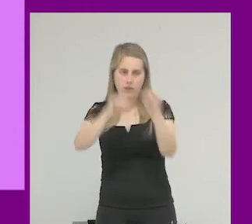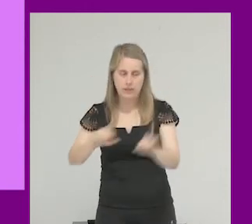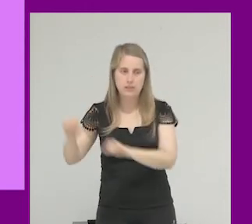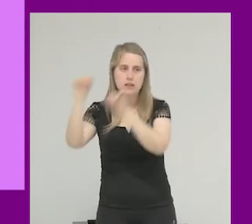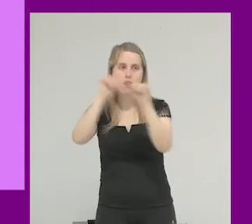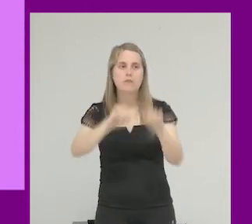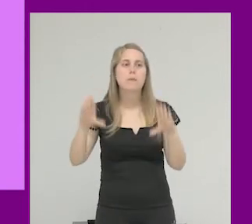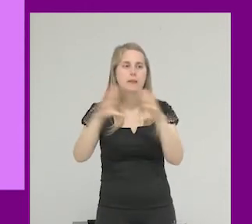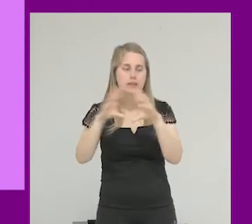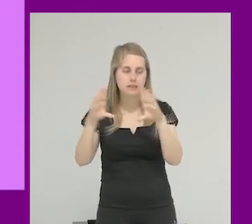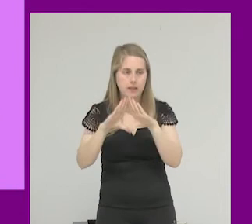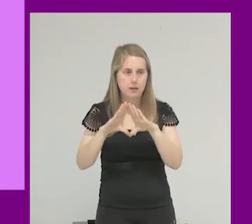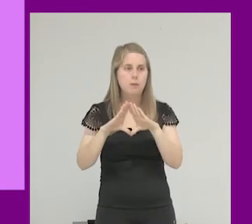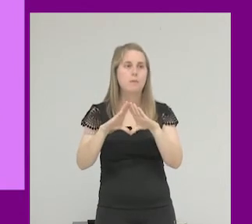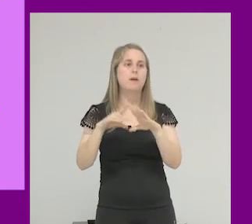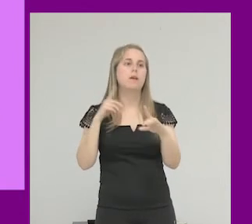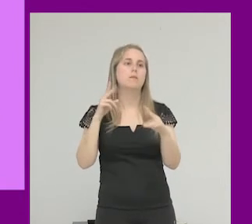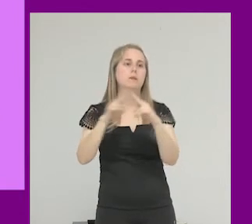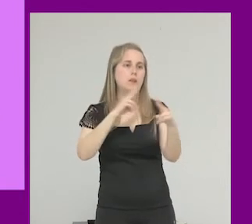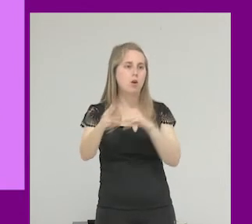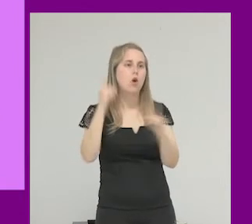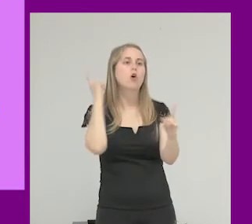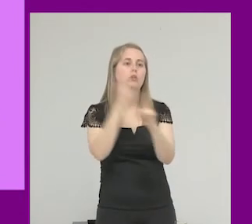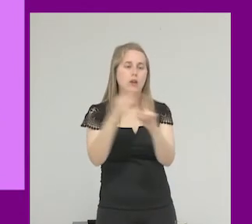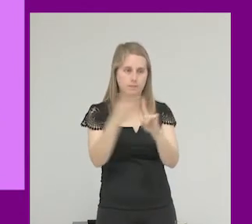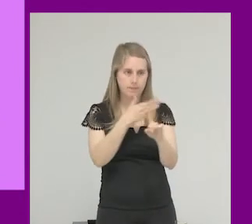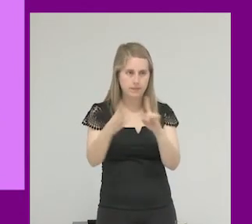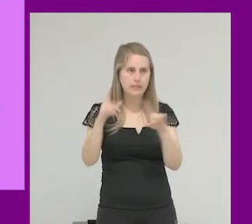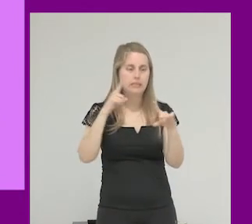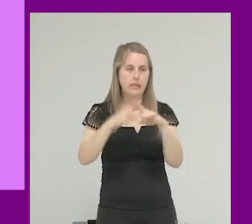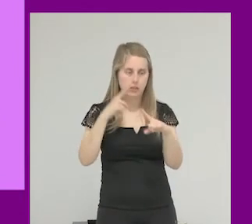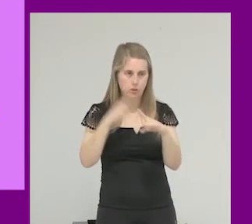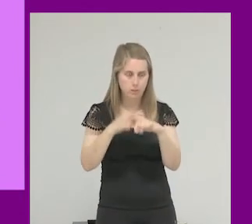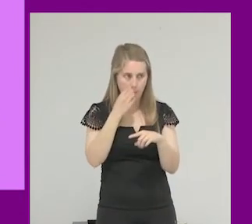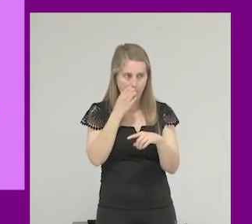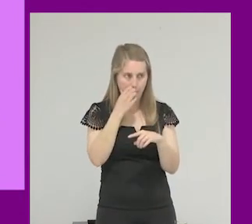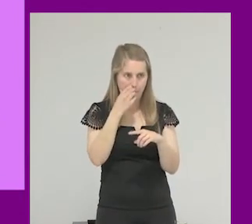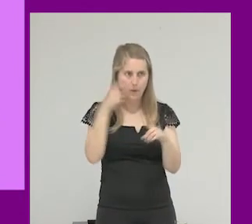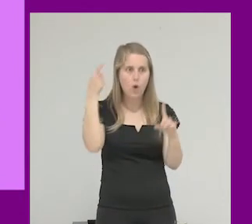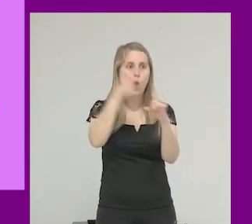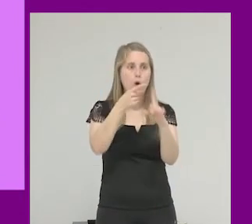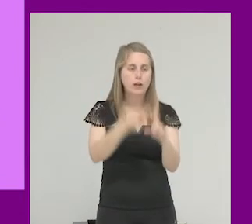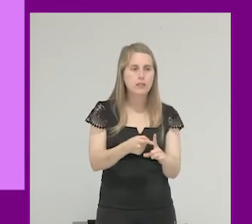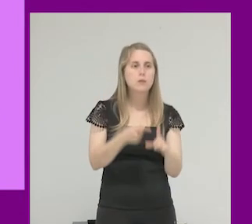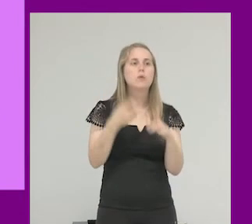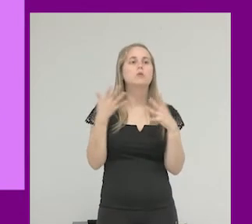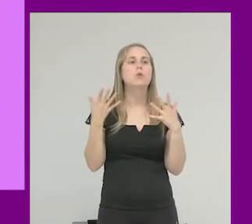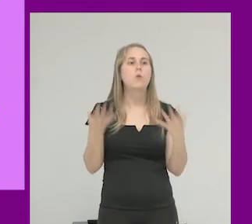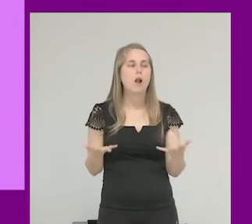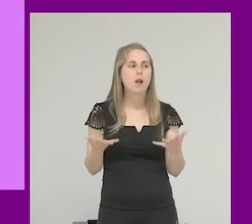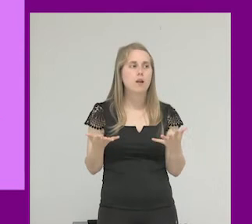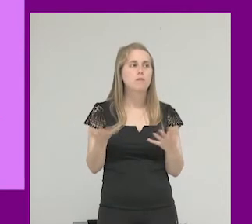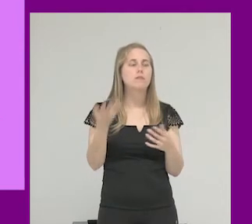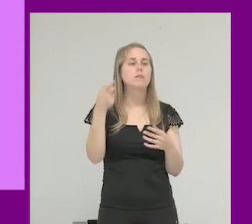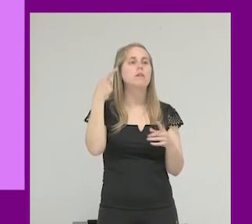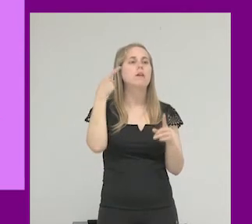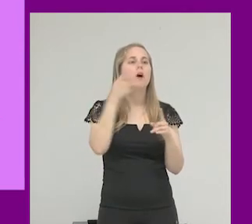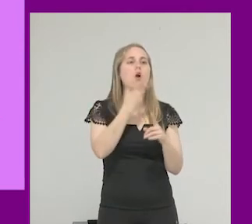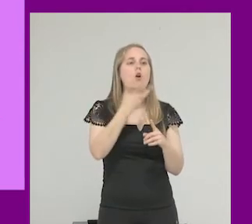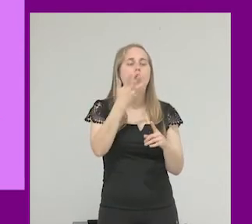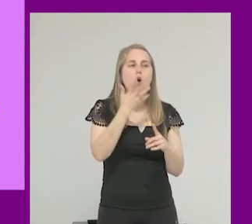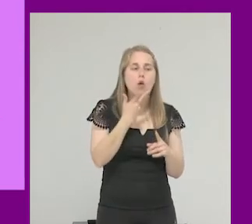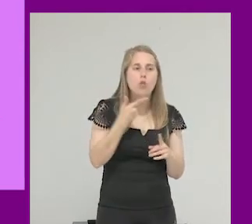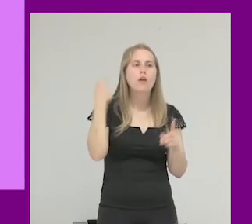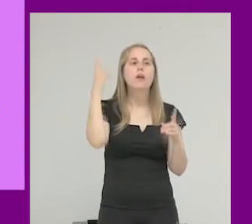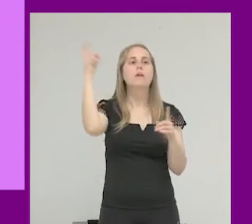responder a las agresiones sexistas. Los objetivos propuestos fueron conocer el origen